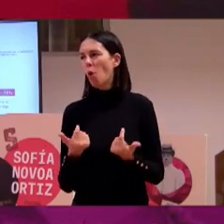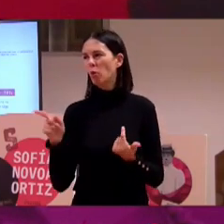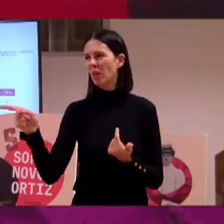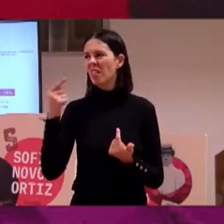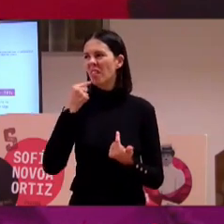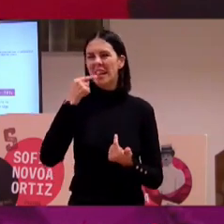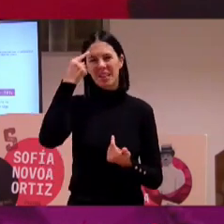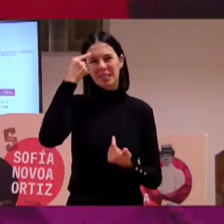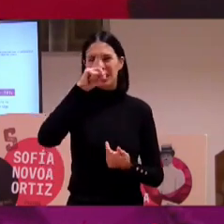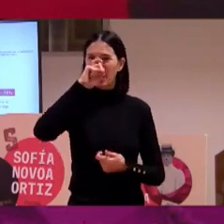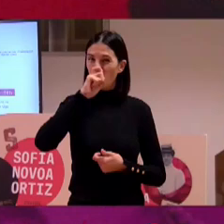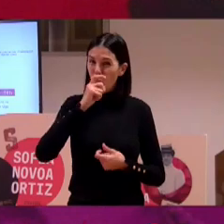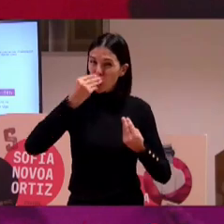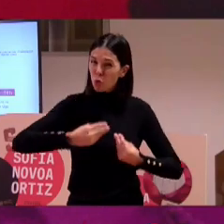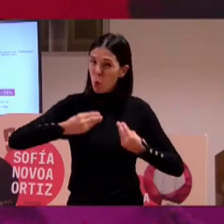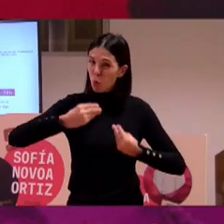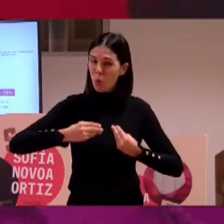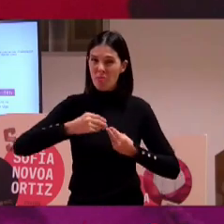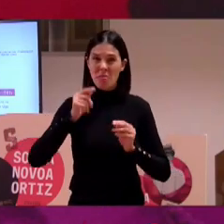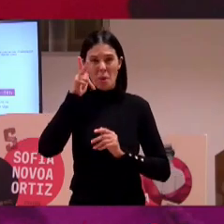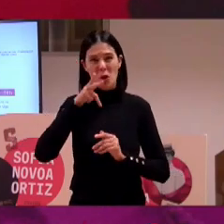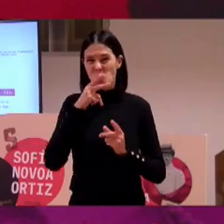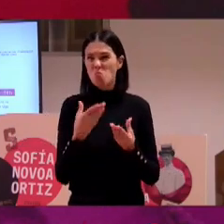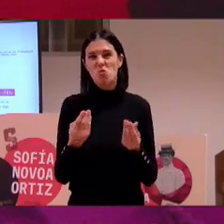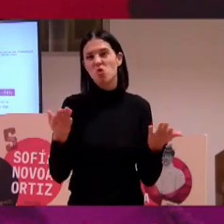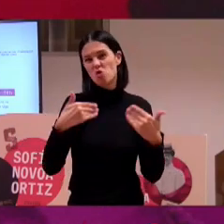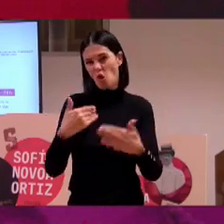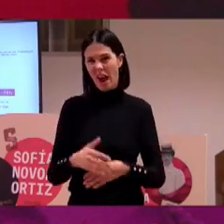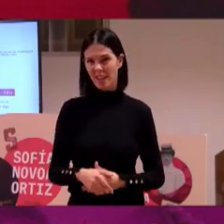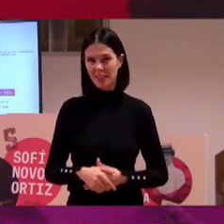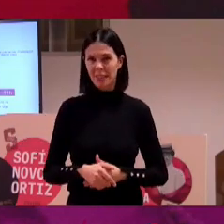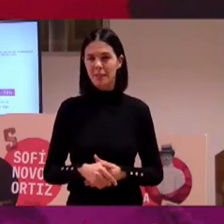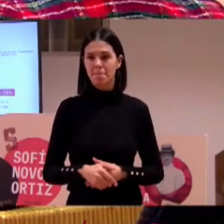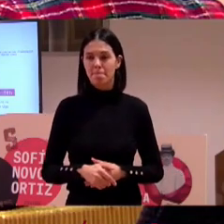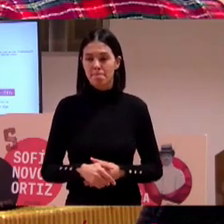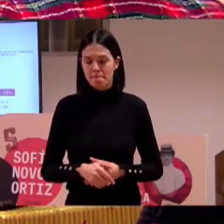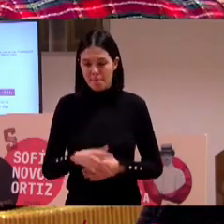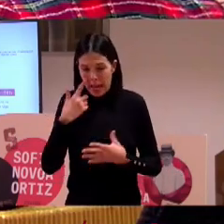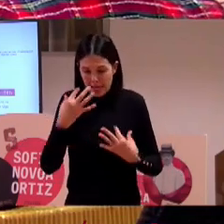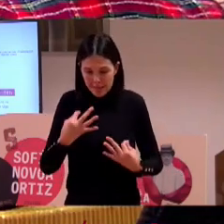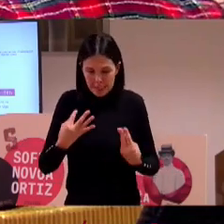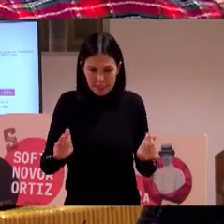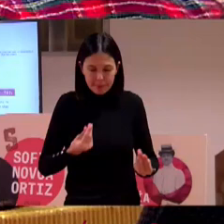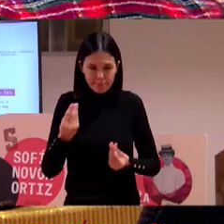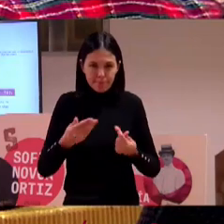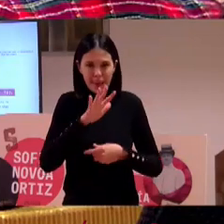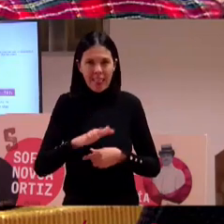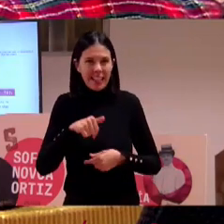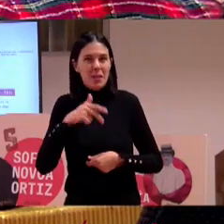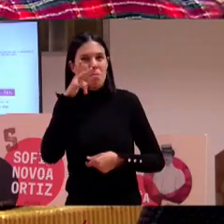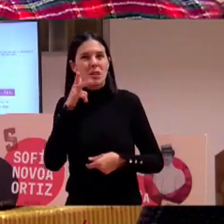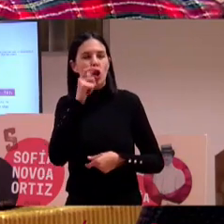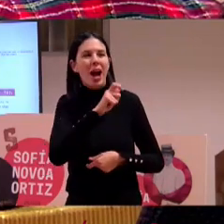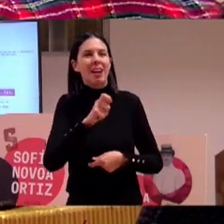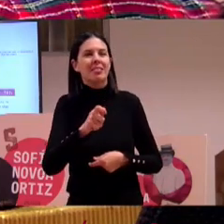Recuerdos buenos de Vigo no tenía muchos. Non. Entón, o ambiente non encontraba con quen falar moito.